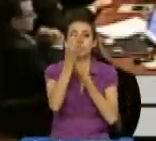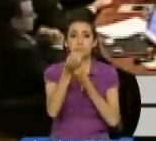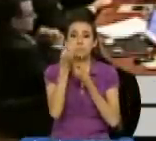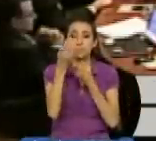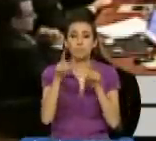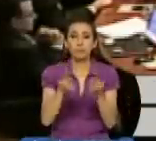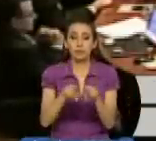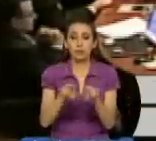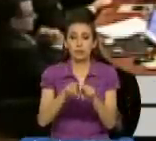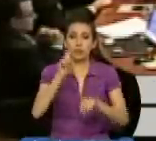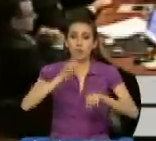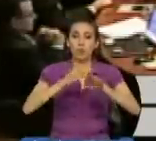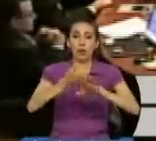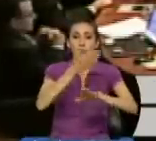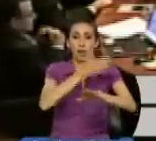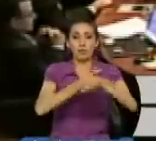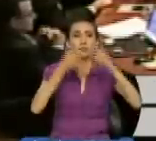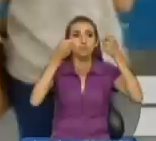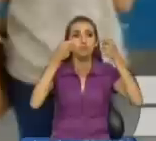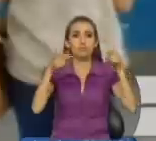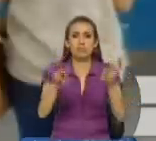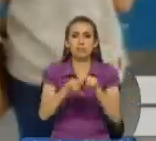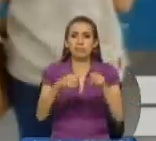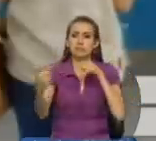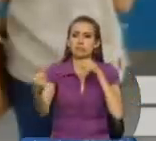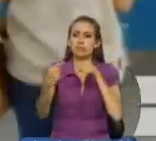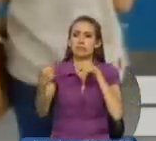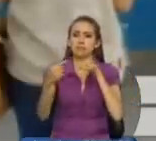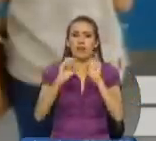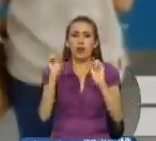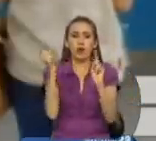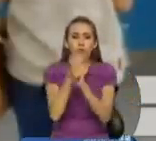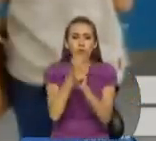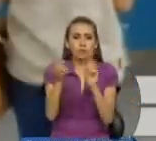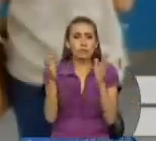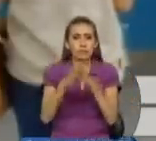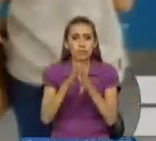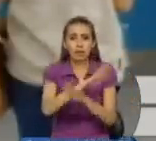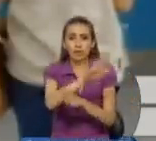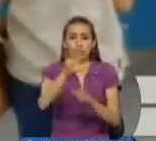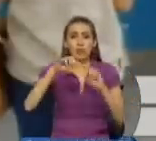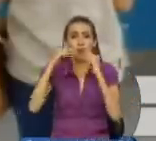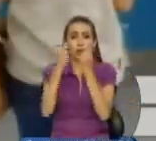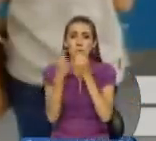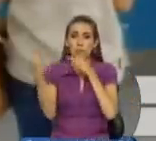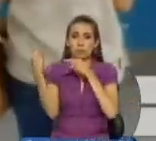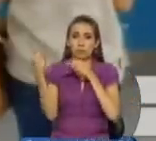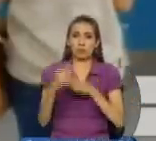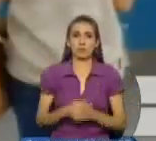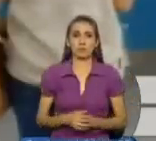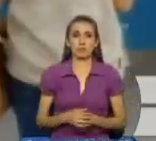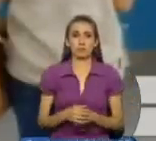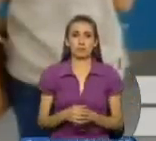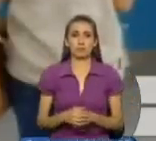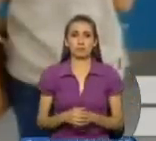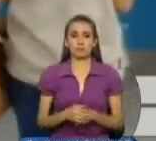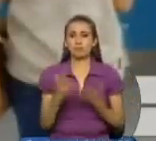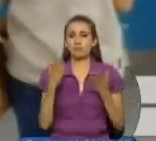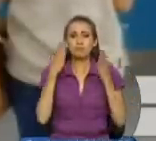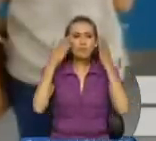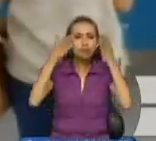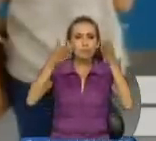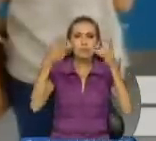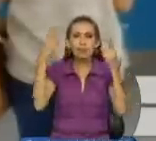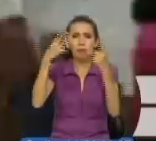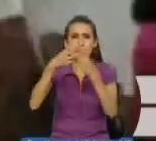al tono agresivo que se vivió durante la campaña electoral y la actitud poco democrática de los sectores de oposición la misión observó